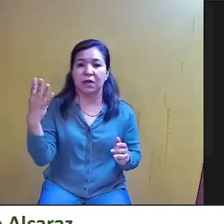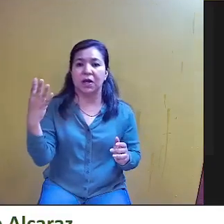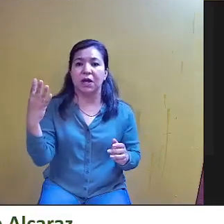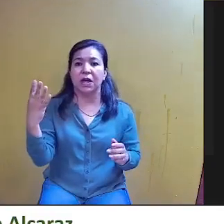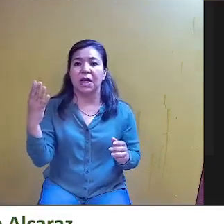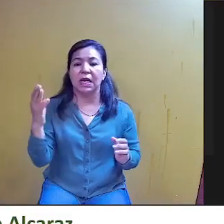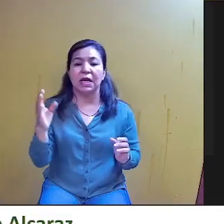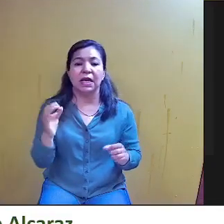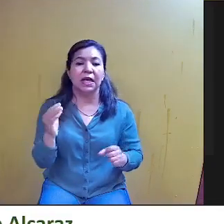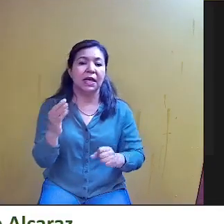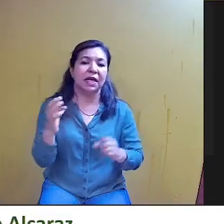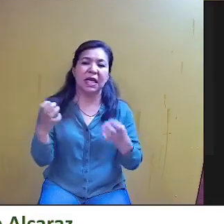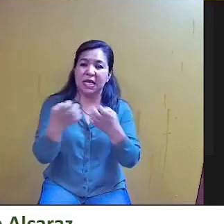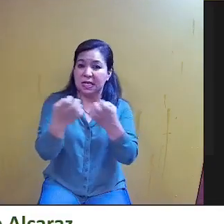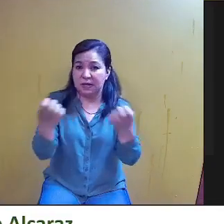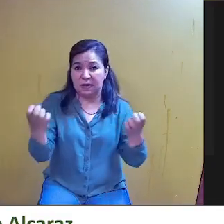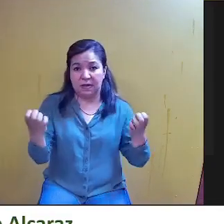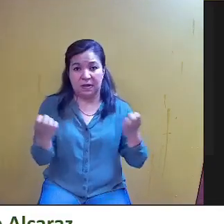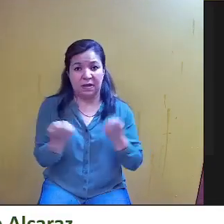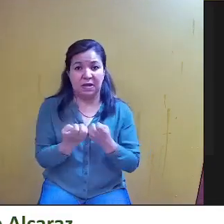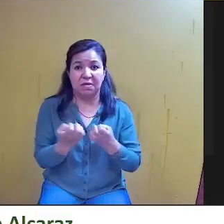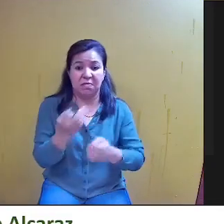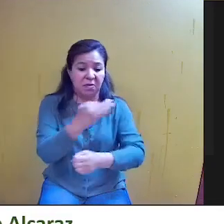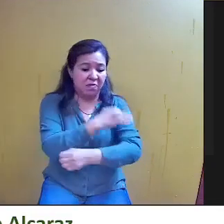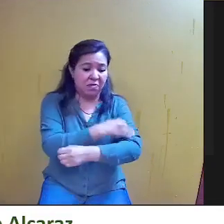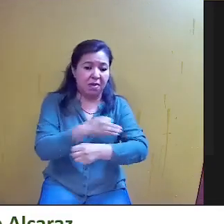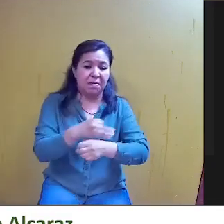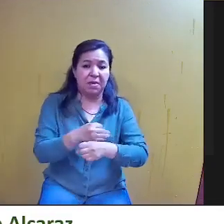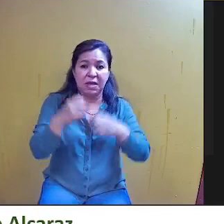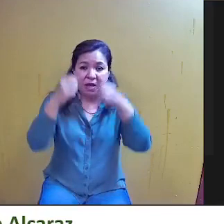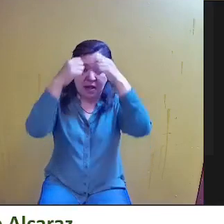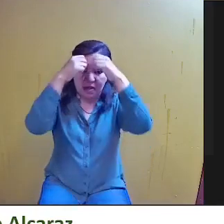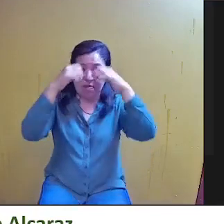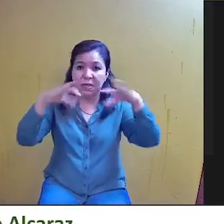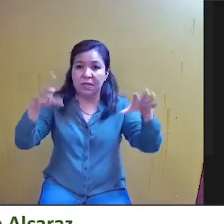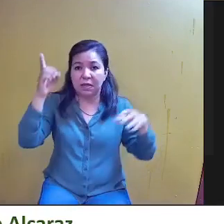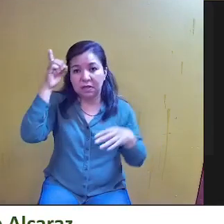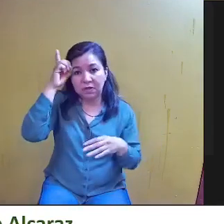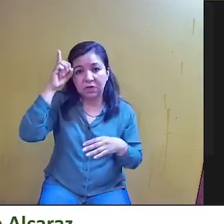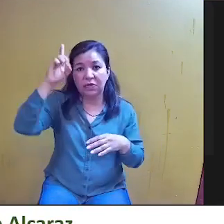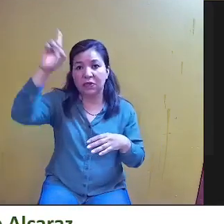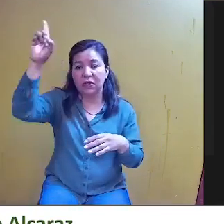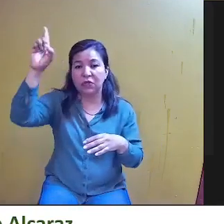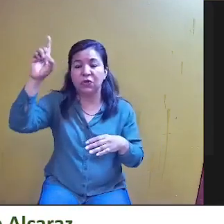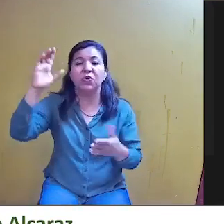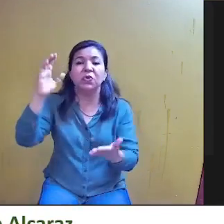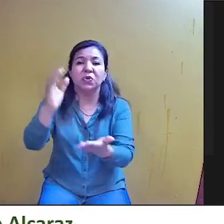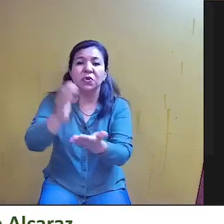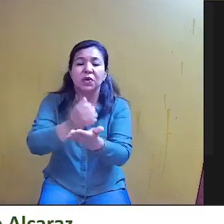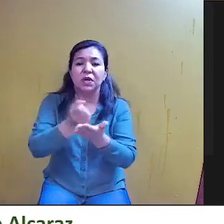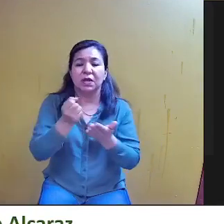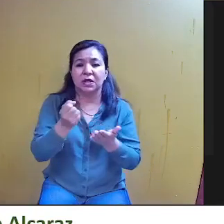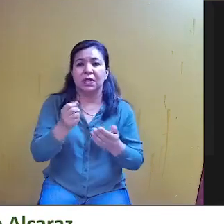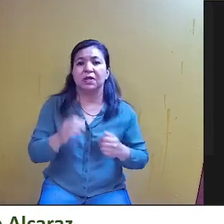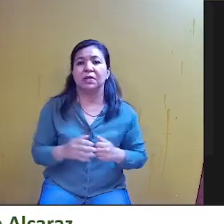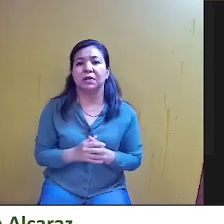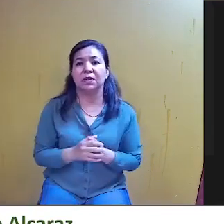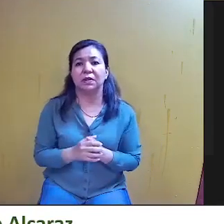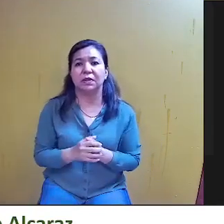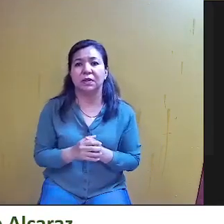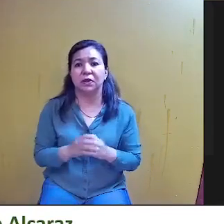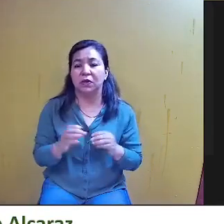familia. Con la bendición de Dios, juntos lo vamos a lograr. Nos